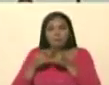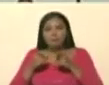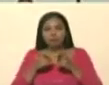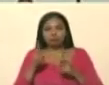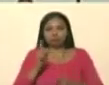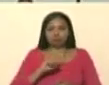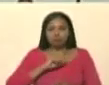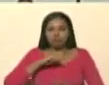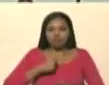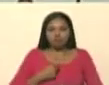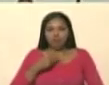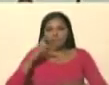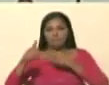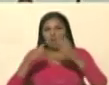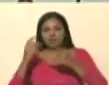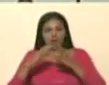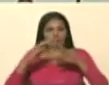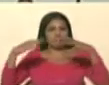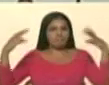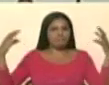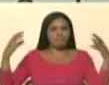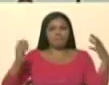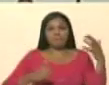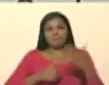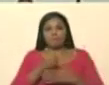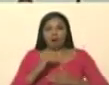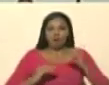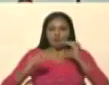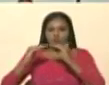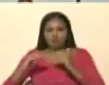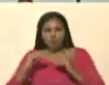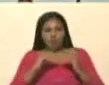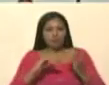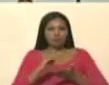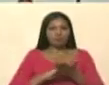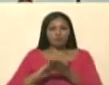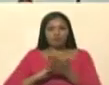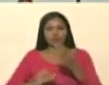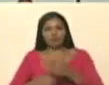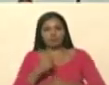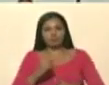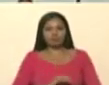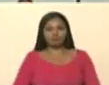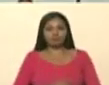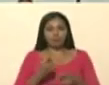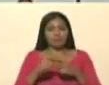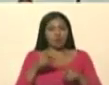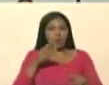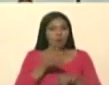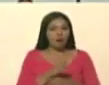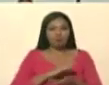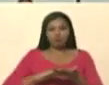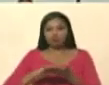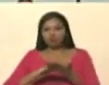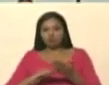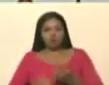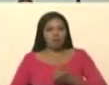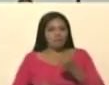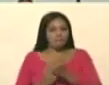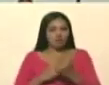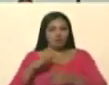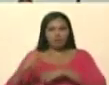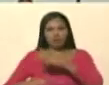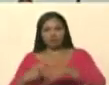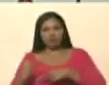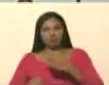vamos con políticas macroeconómicas que vayan estabilizando que vayan mejorando pero vamos en lo concreto el apoyo al productor